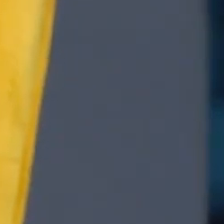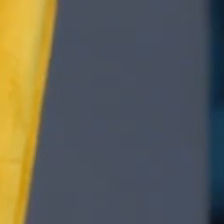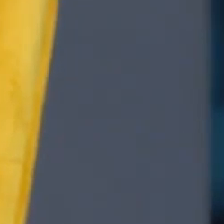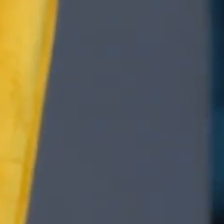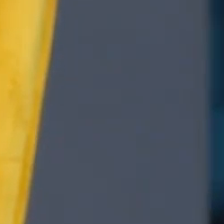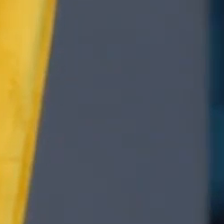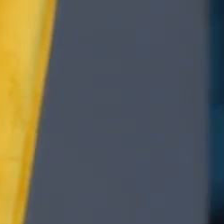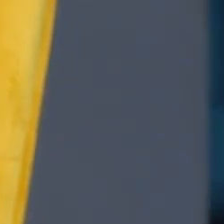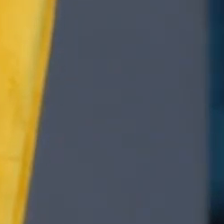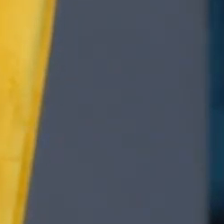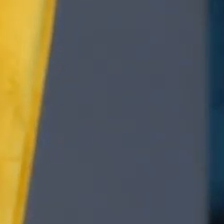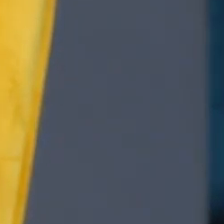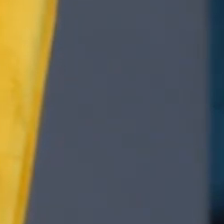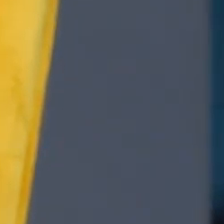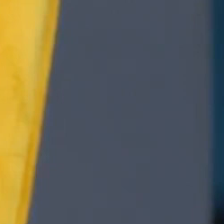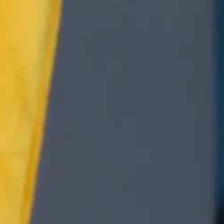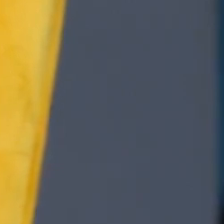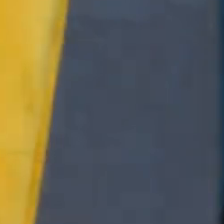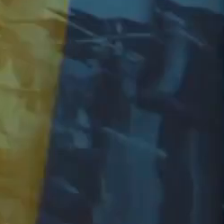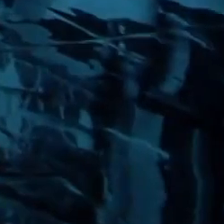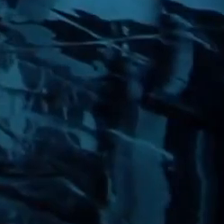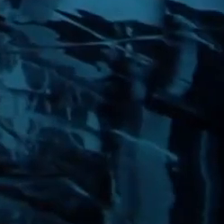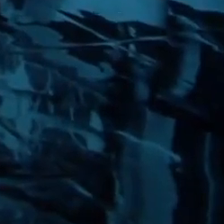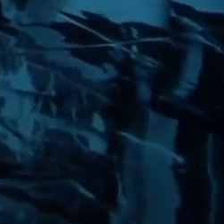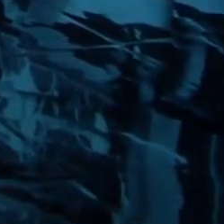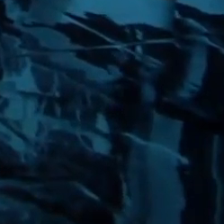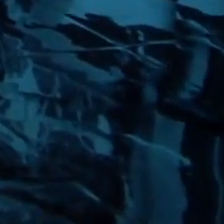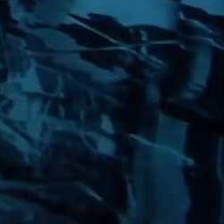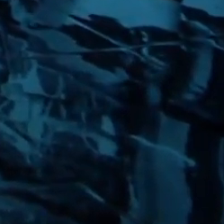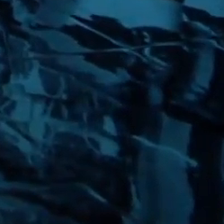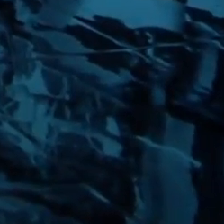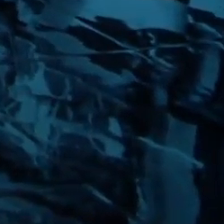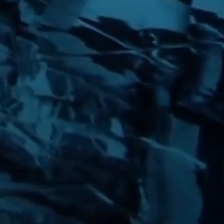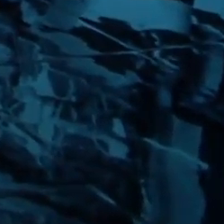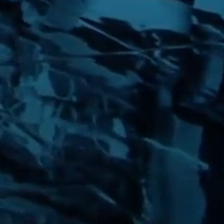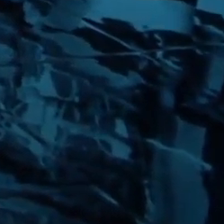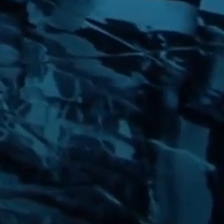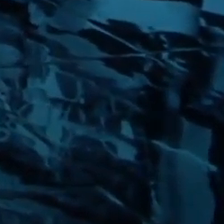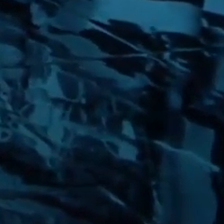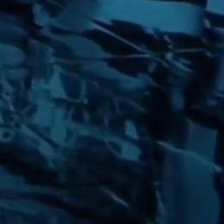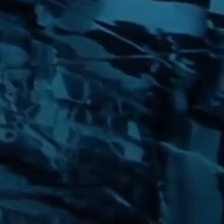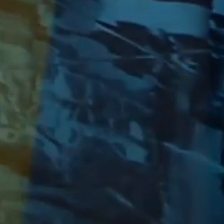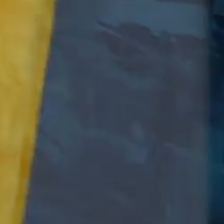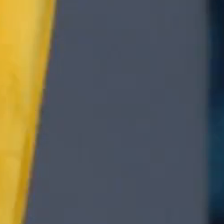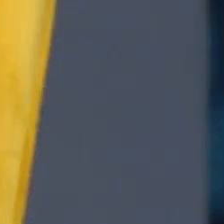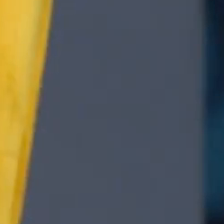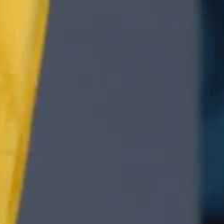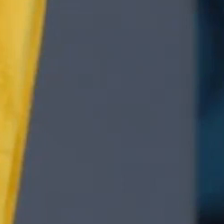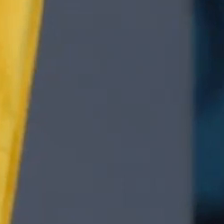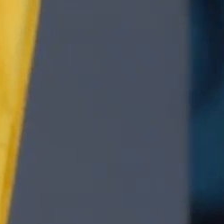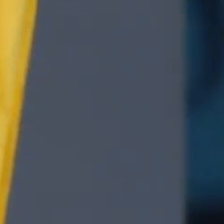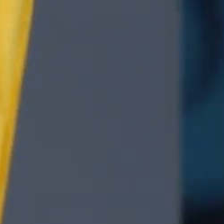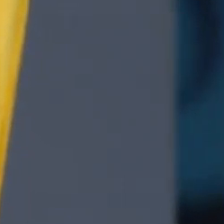en verde como el trigo verde y el verde verde